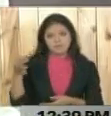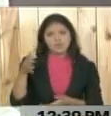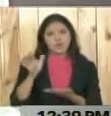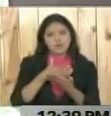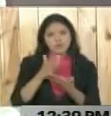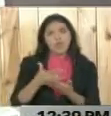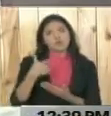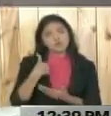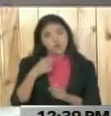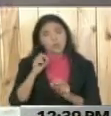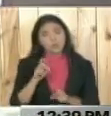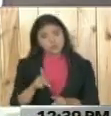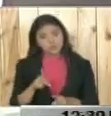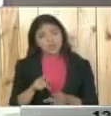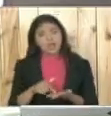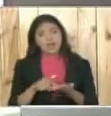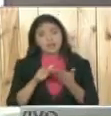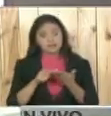Yo tuve la oportunidad